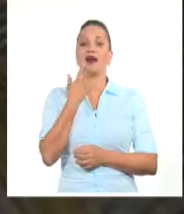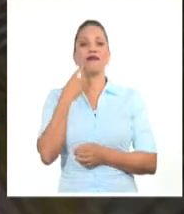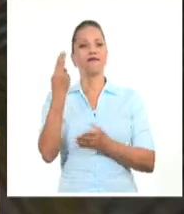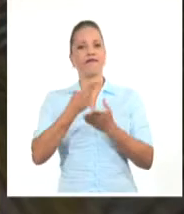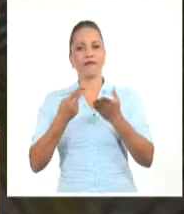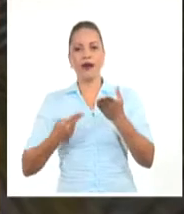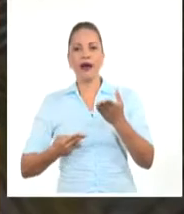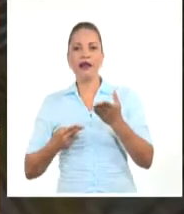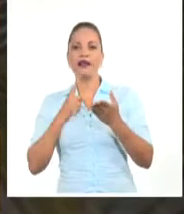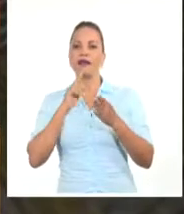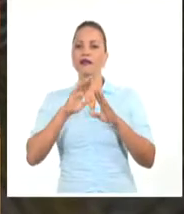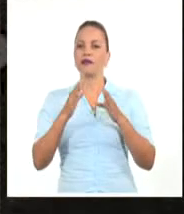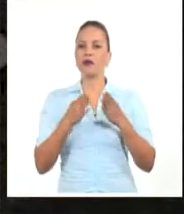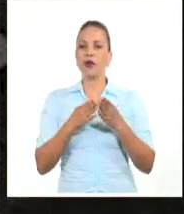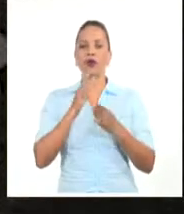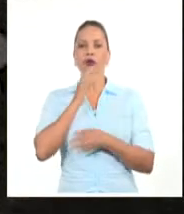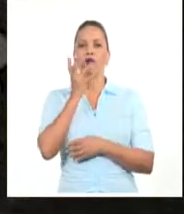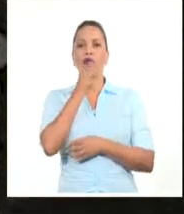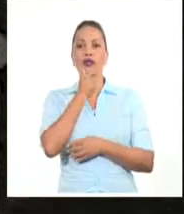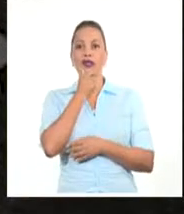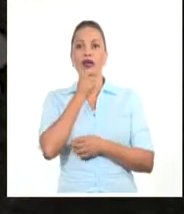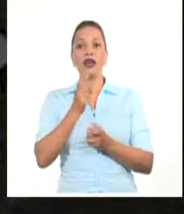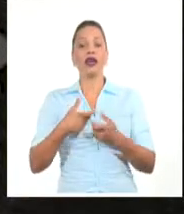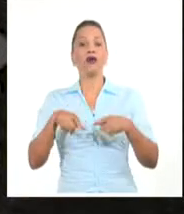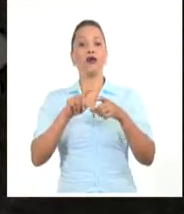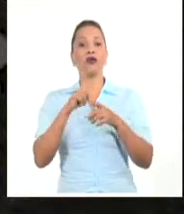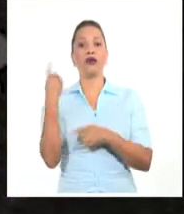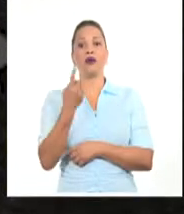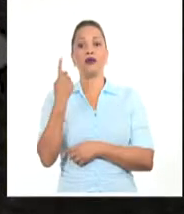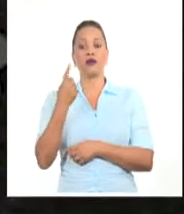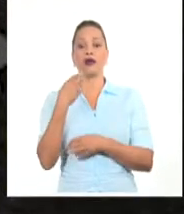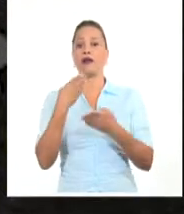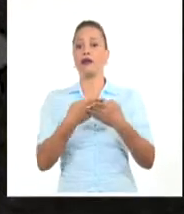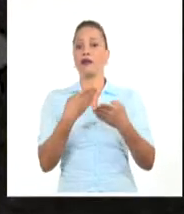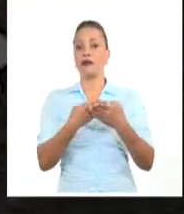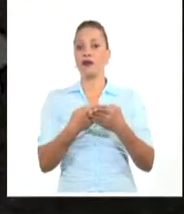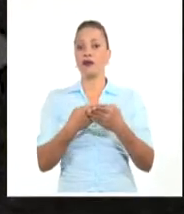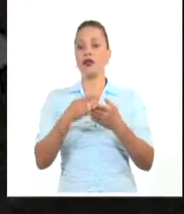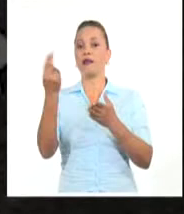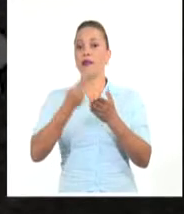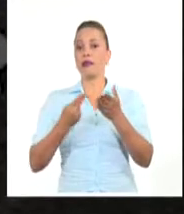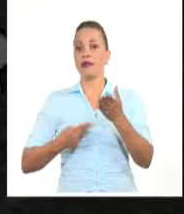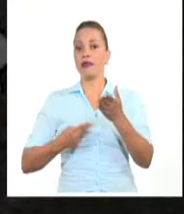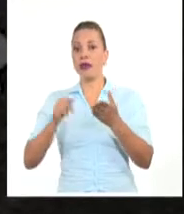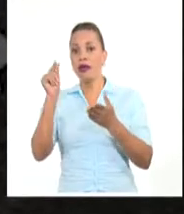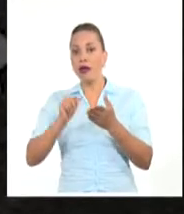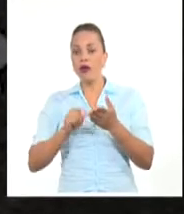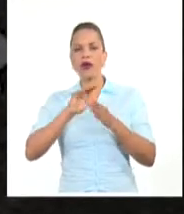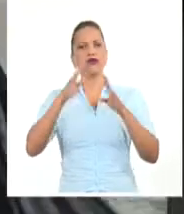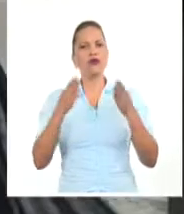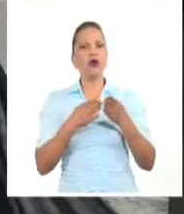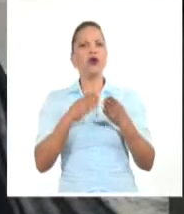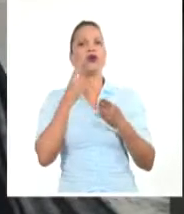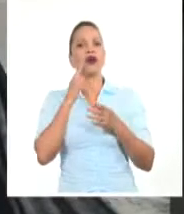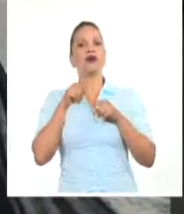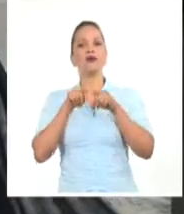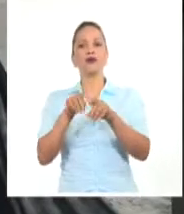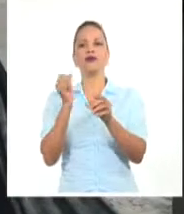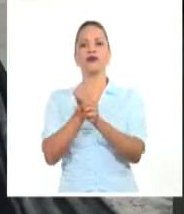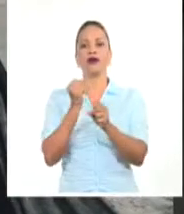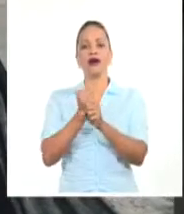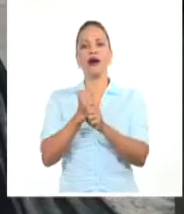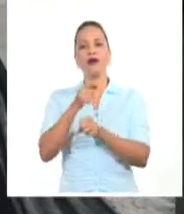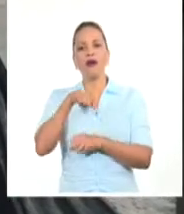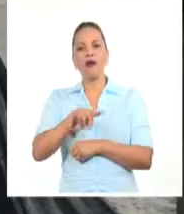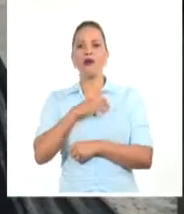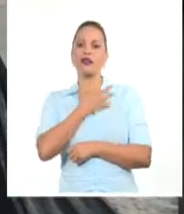moda. El Consejo Nacional de las Artes Plásticas, sus instituciones, diseñadores y todos los que disfrutaron su versátil expresividad